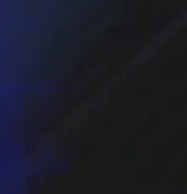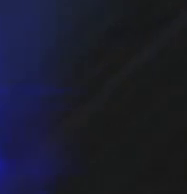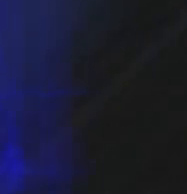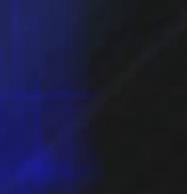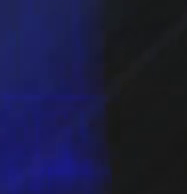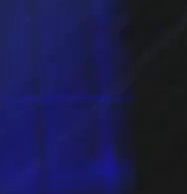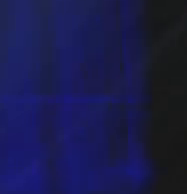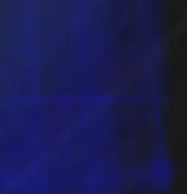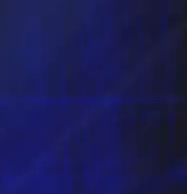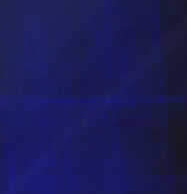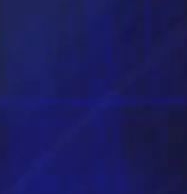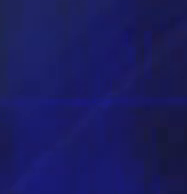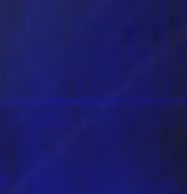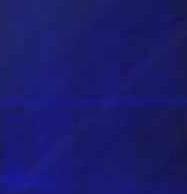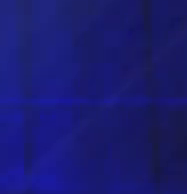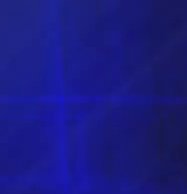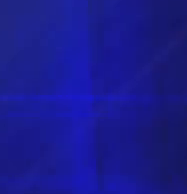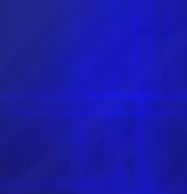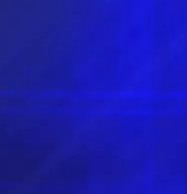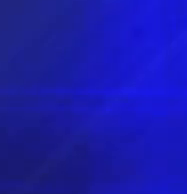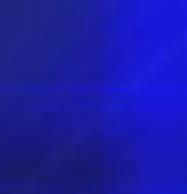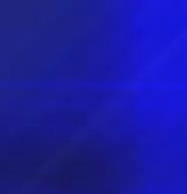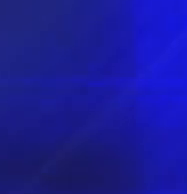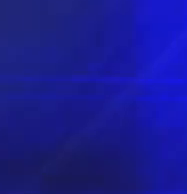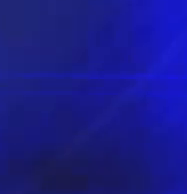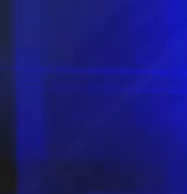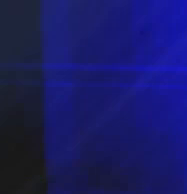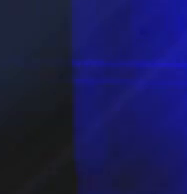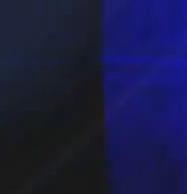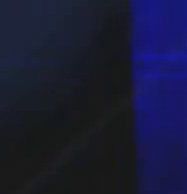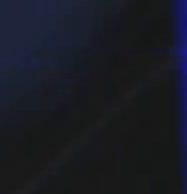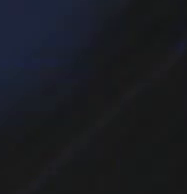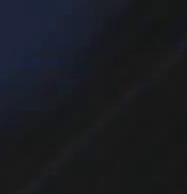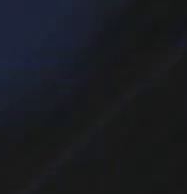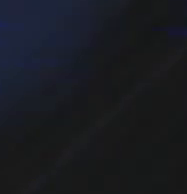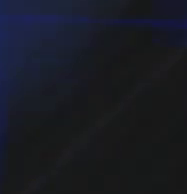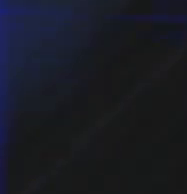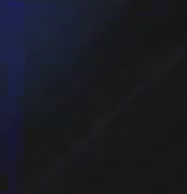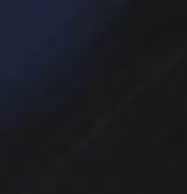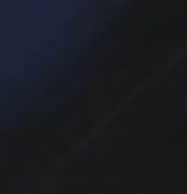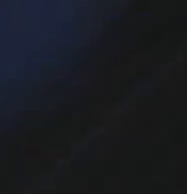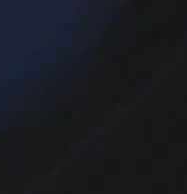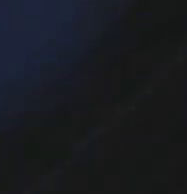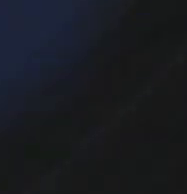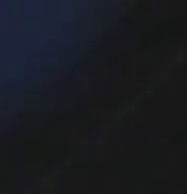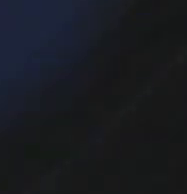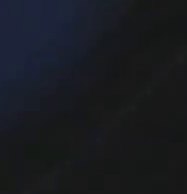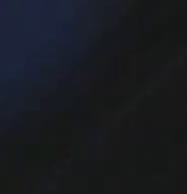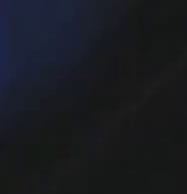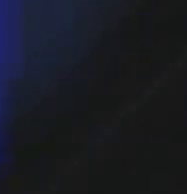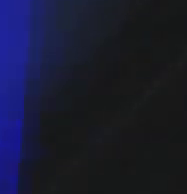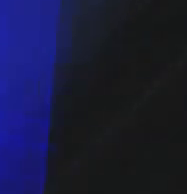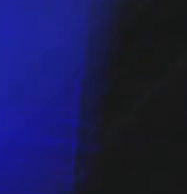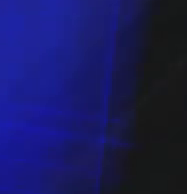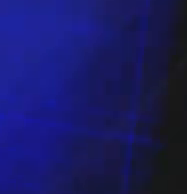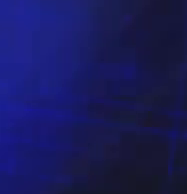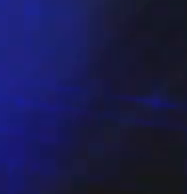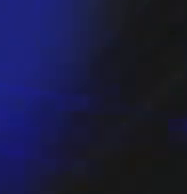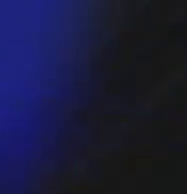en la de arriba Entonces voy chequeando los numeritos porque es el strong concordance